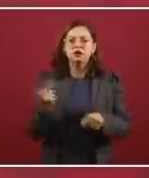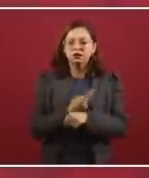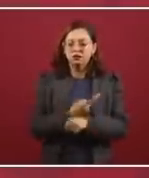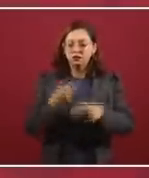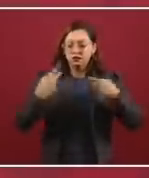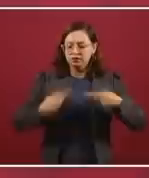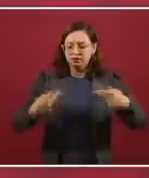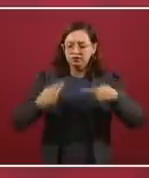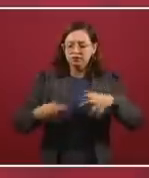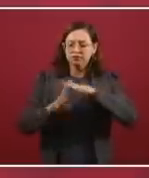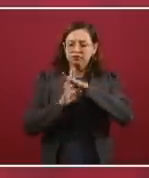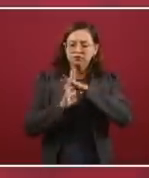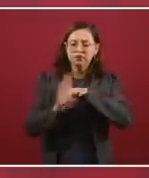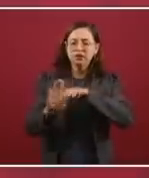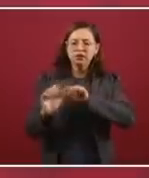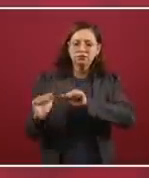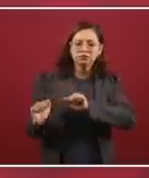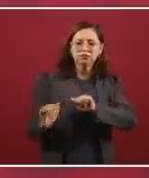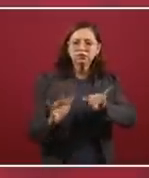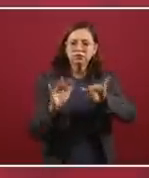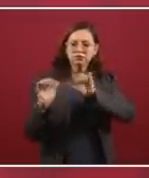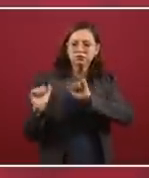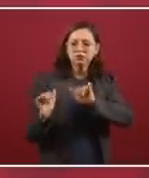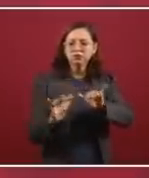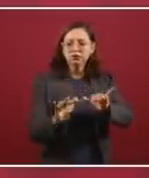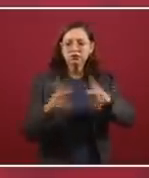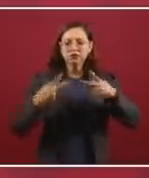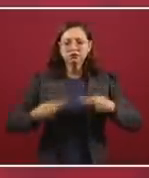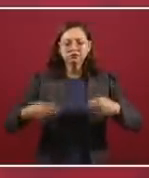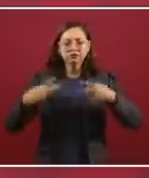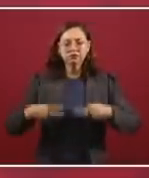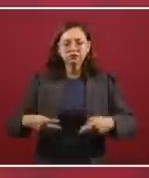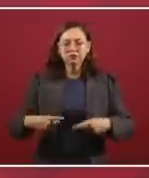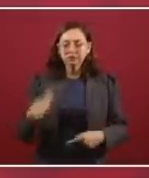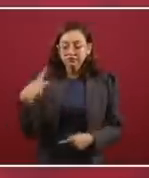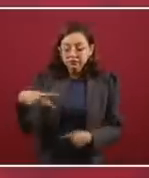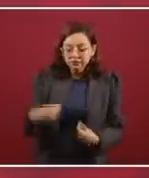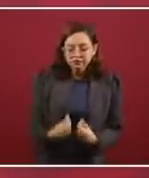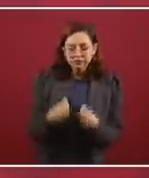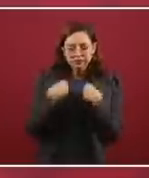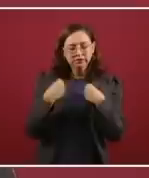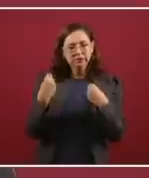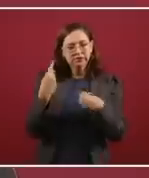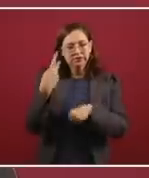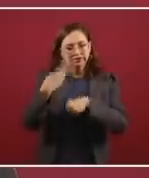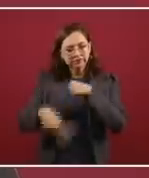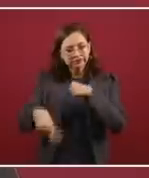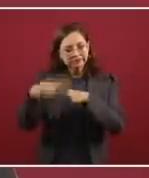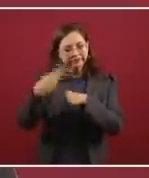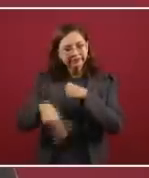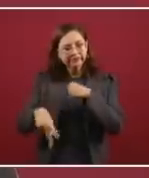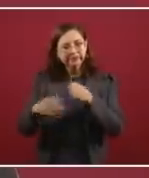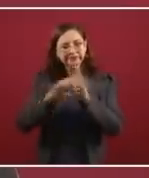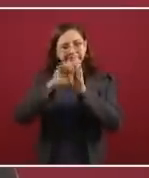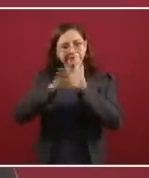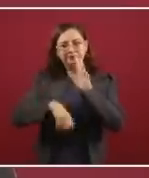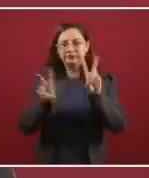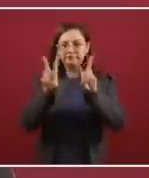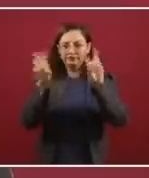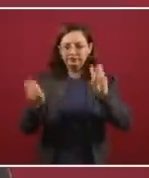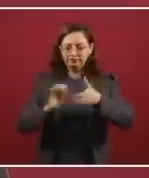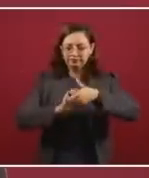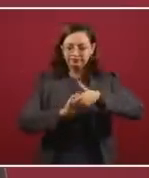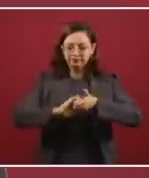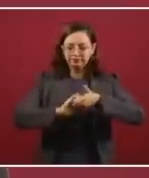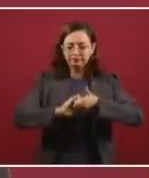flujo pone en riesgo la vida de muchas personas. Por ejemplo, pensemos en los trailers, ¿no? No